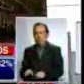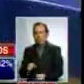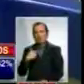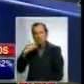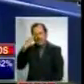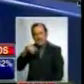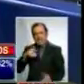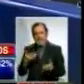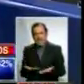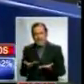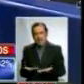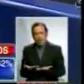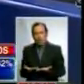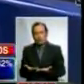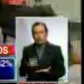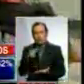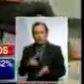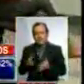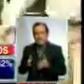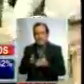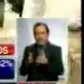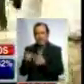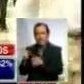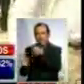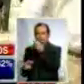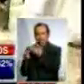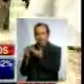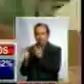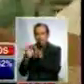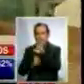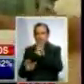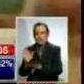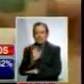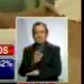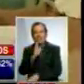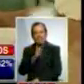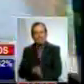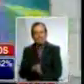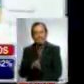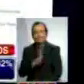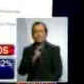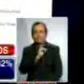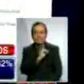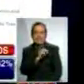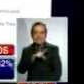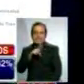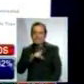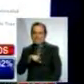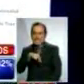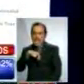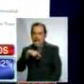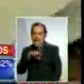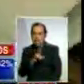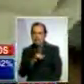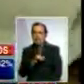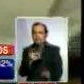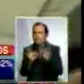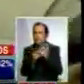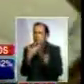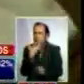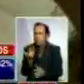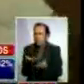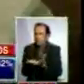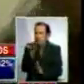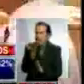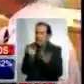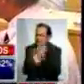hoy día este camino que abrieron los tribunales de protección tiene que ser tomar en cuenta tanto por las isapres de justificar mejor sus